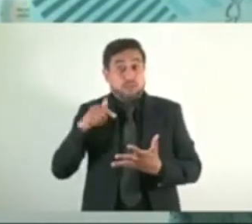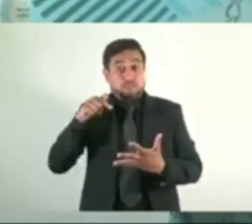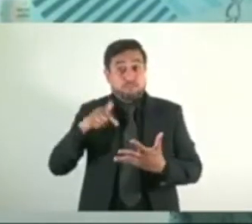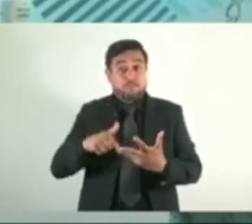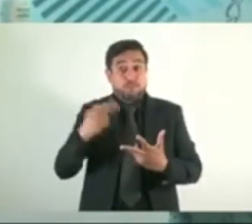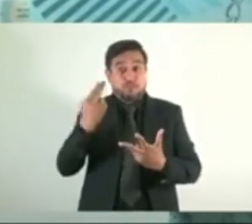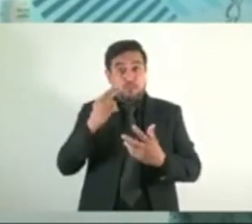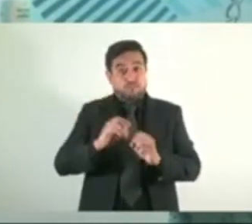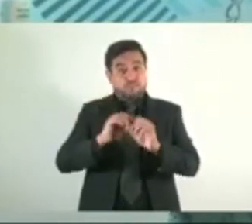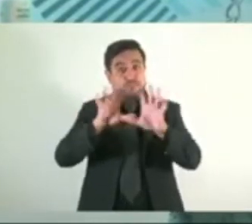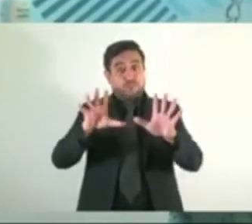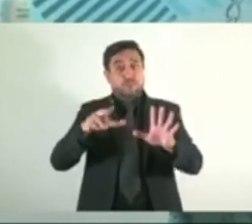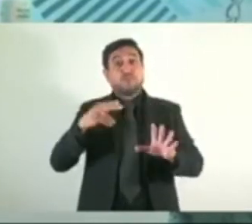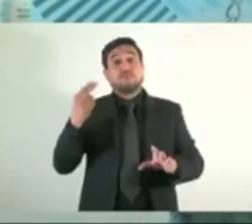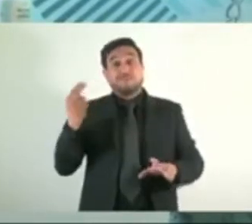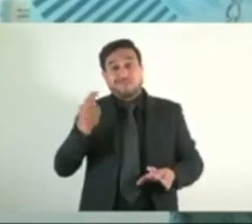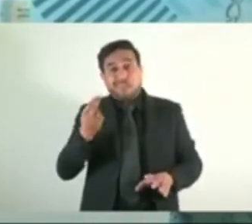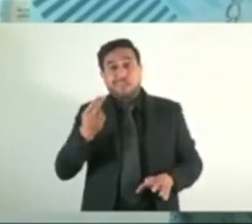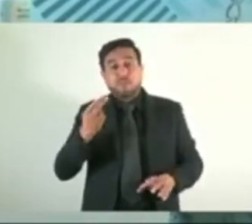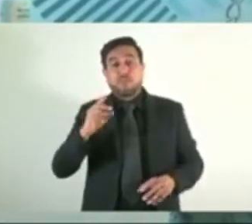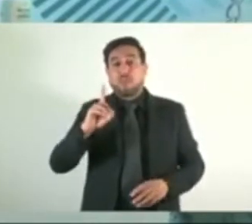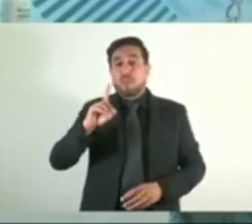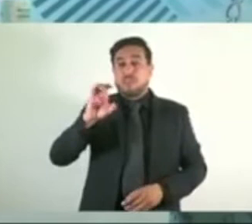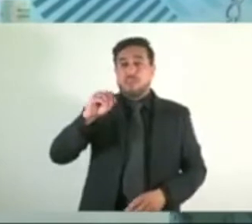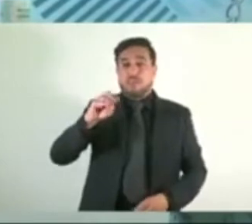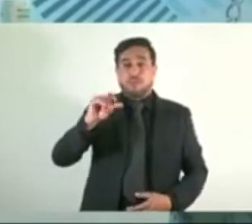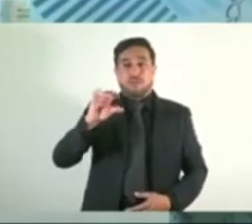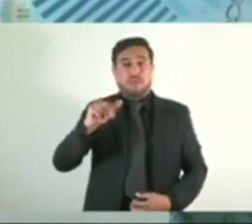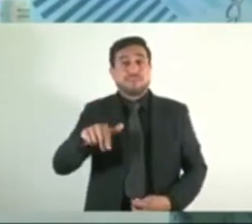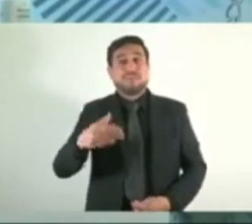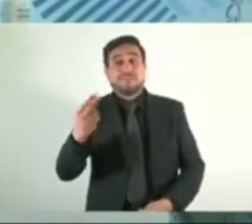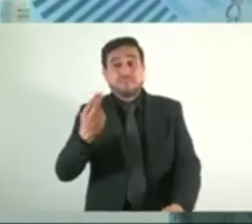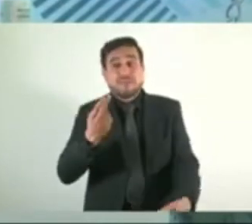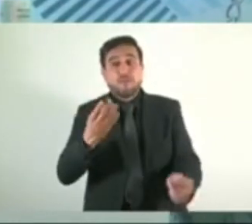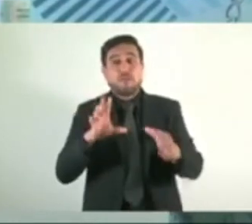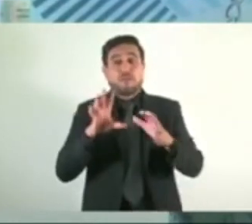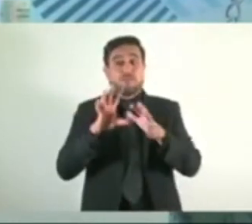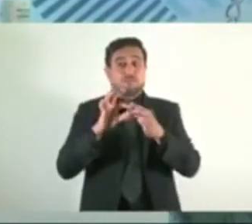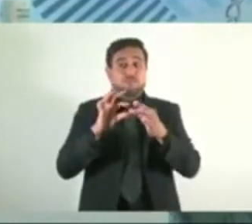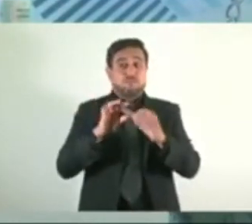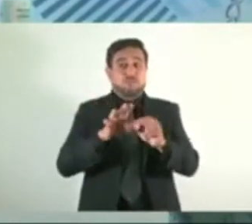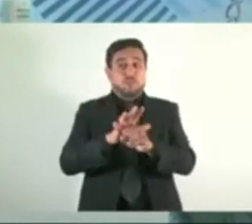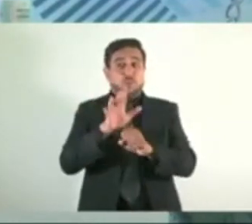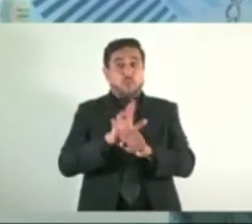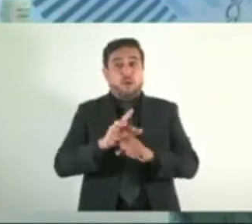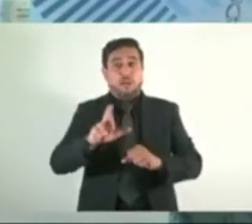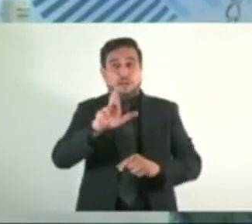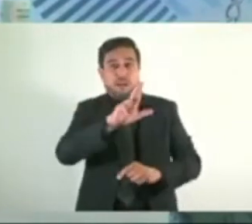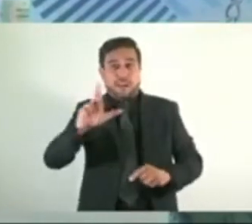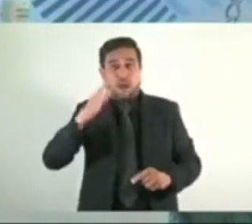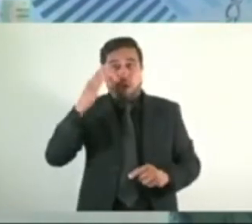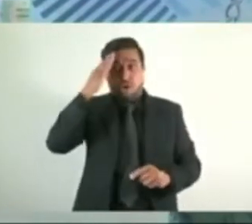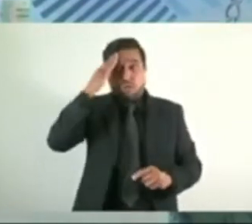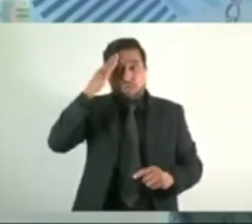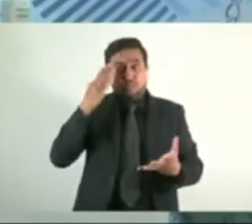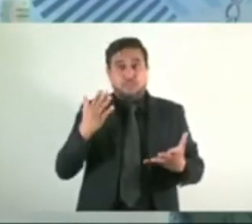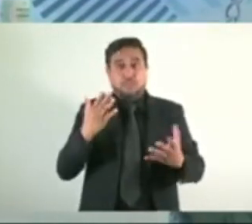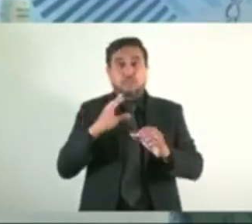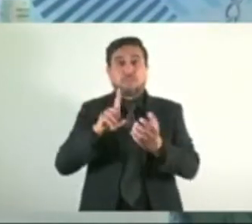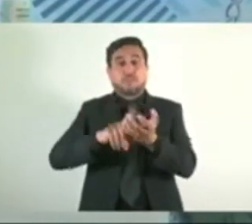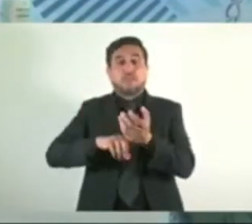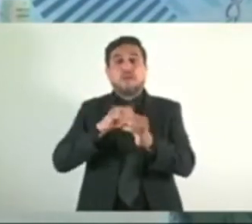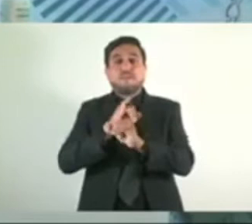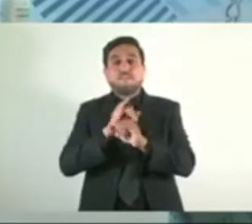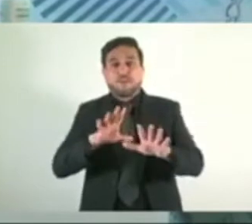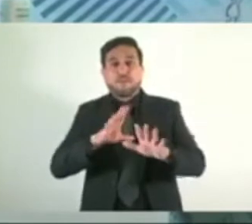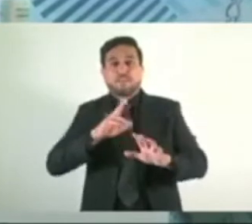distintivo de nuestra democracia, que no puede explicarse sin el reconocimiento del derecho a la información pública